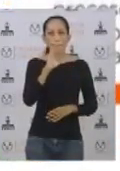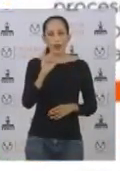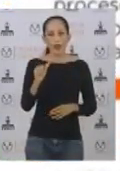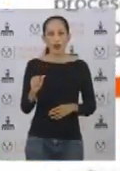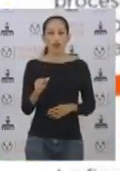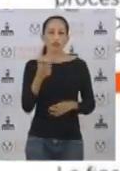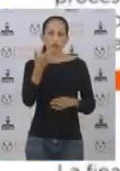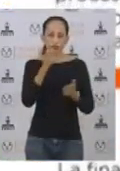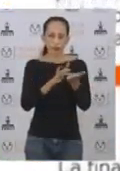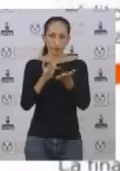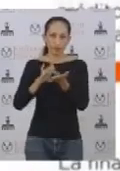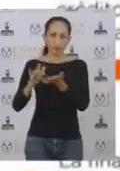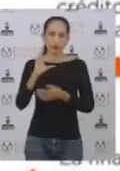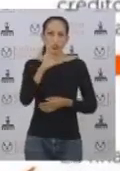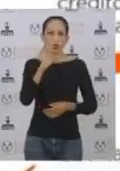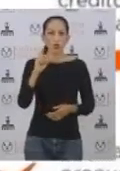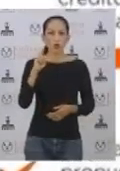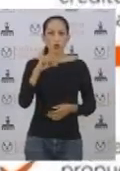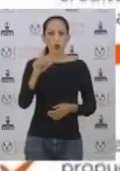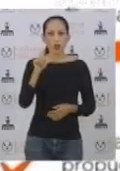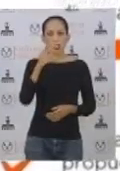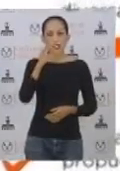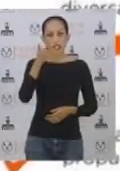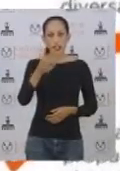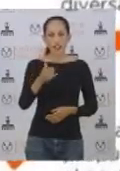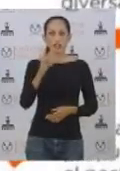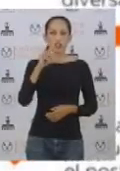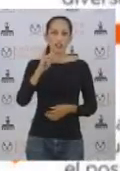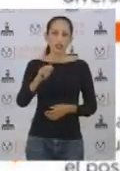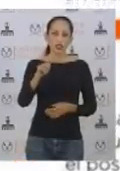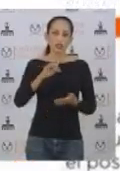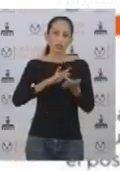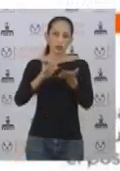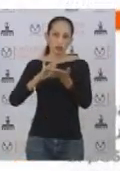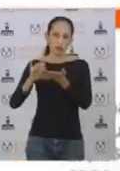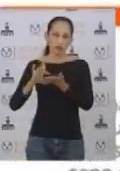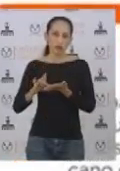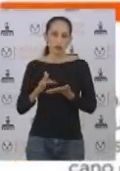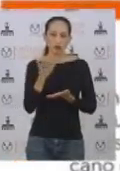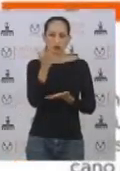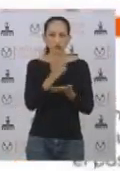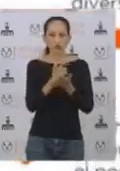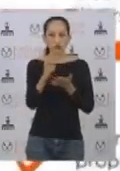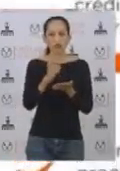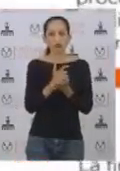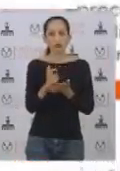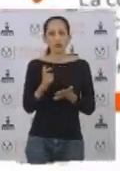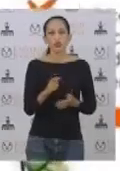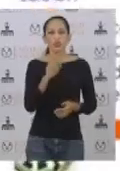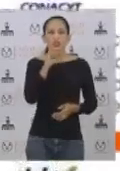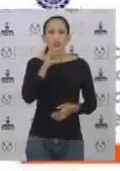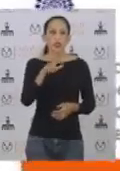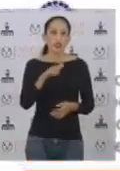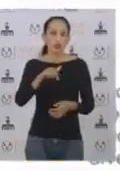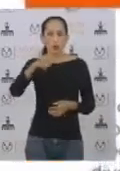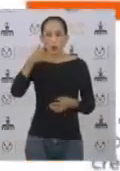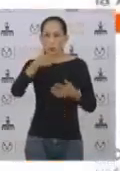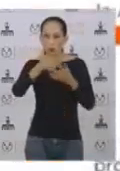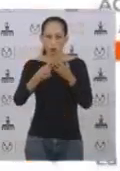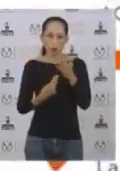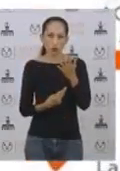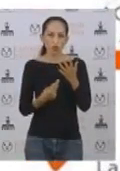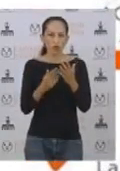de Ciencia y Tecnología, CONACyT, quien ofrece financiamiento a través de FUNED. El programa de posgrado que